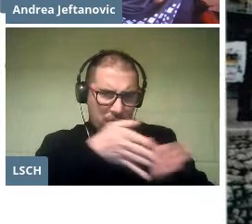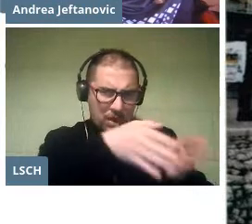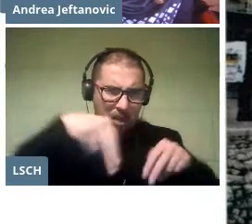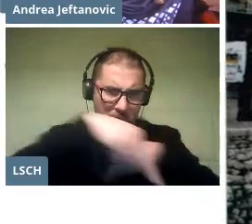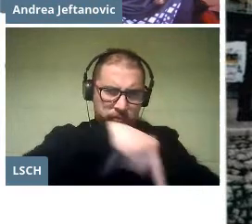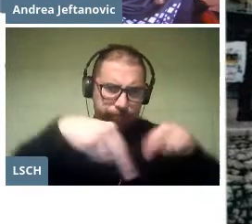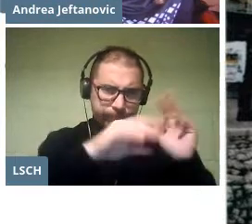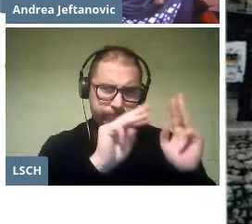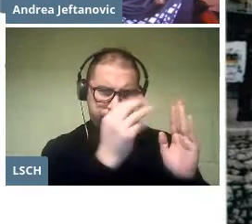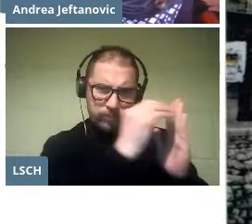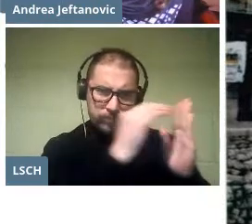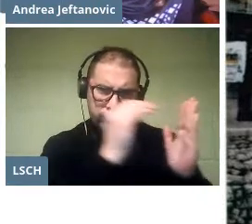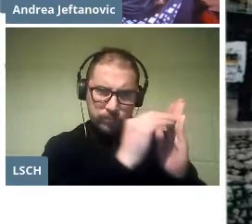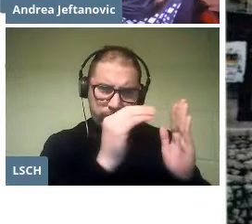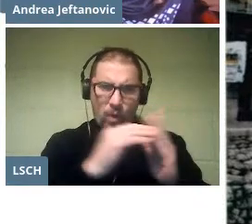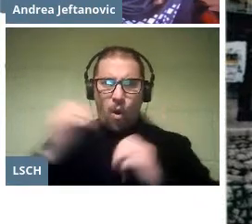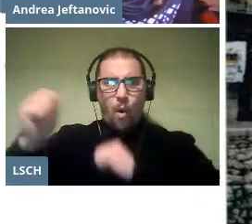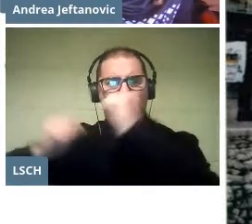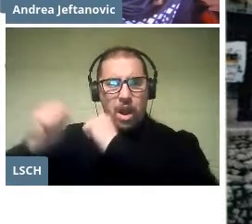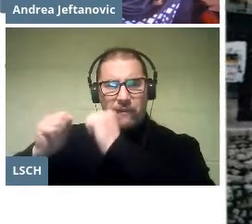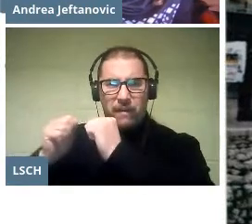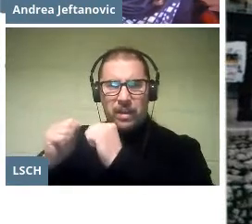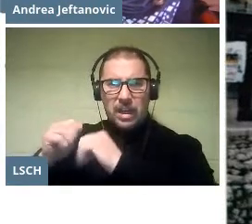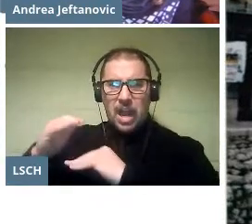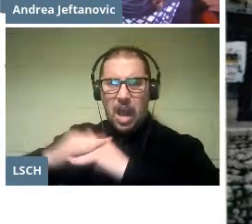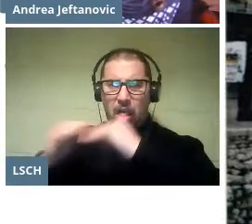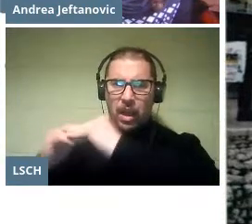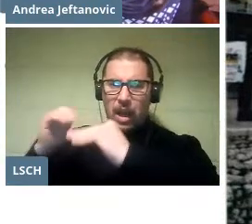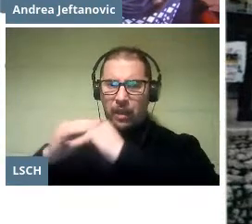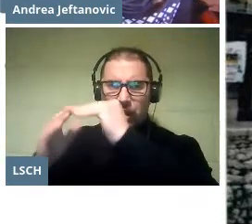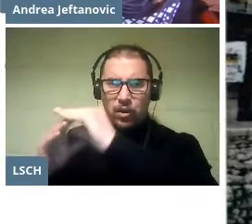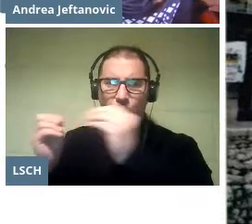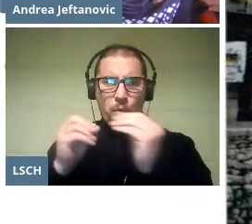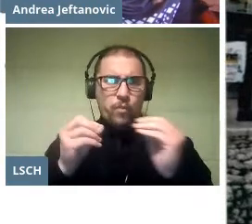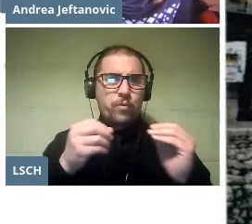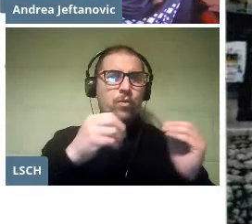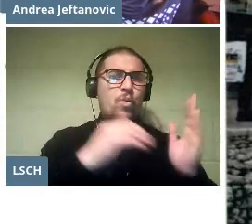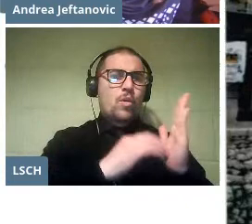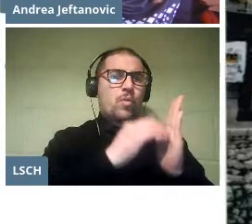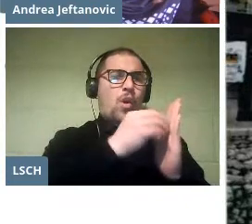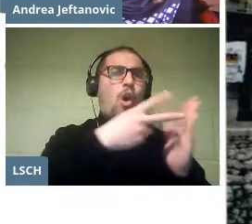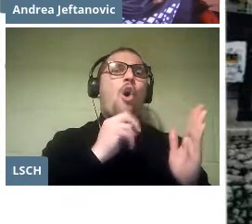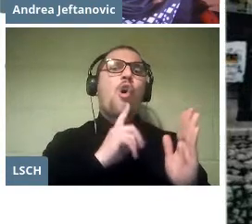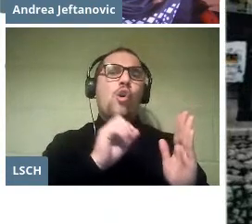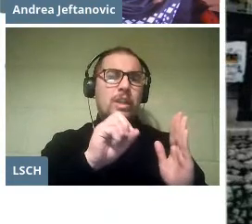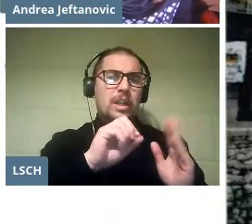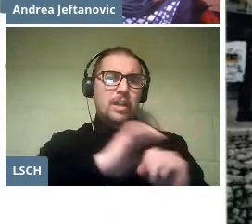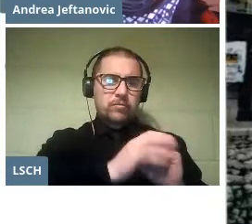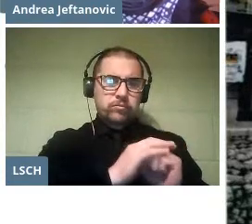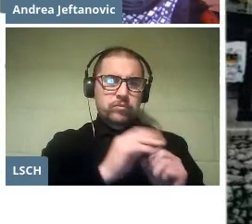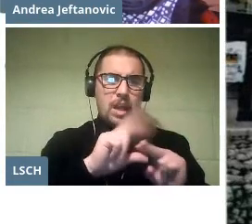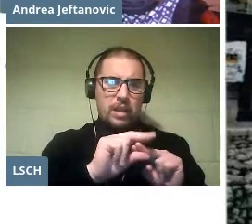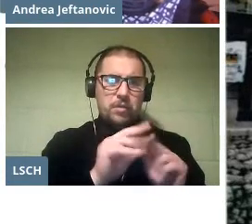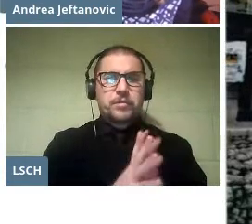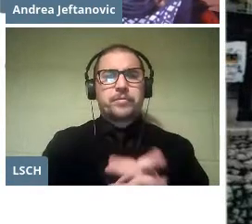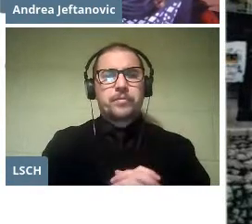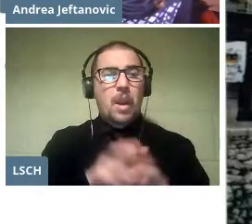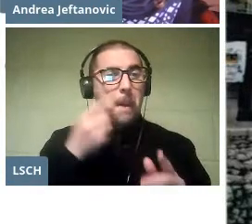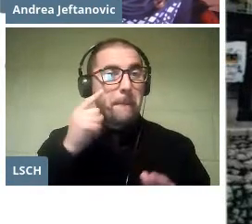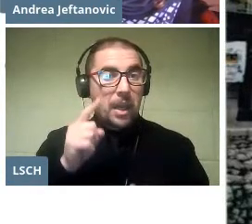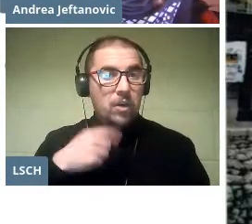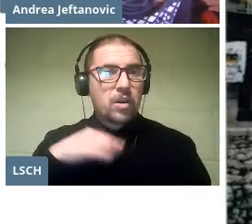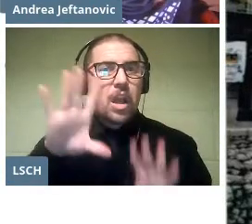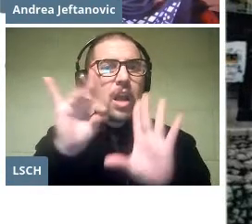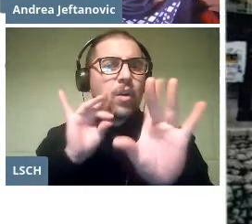transitada, una fábrica artesanal de ladrillos, un hotel en el casco antiguo. Pero lo que